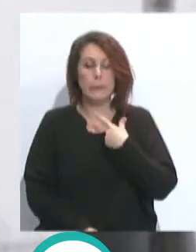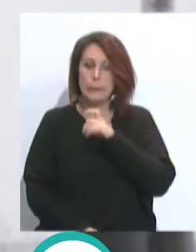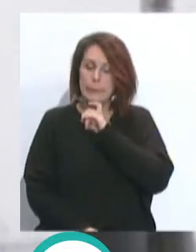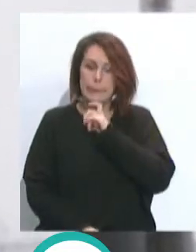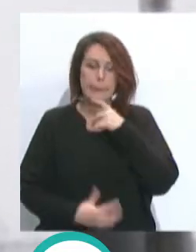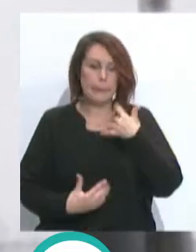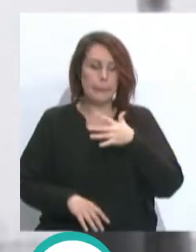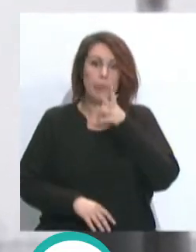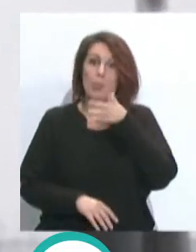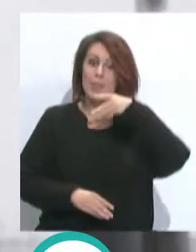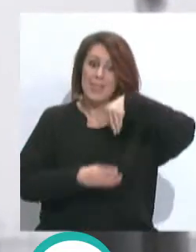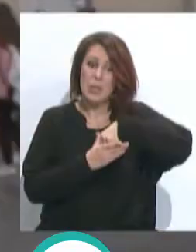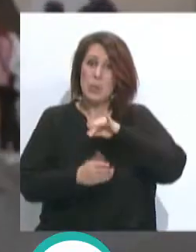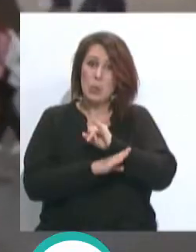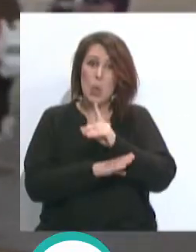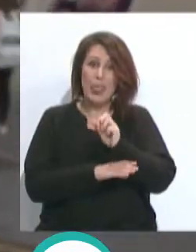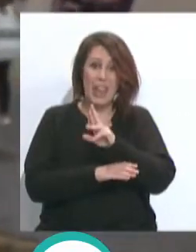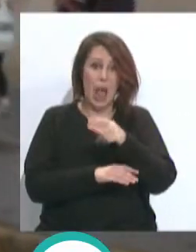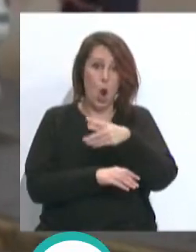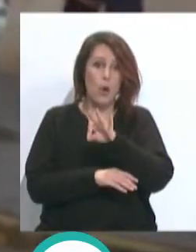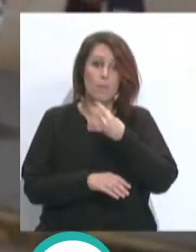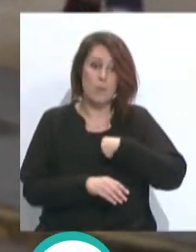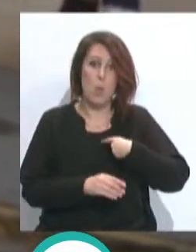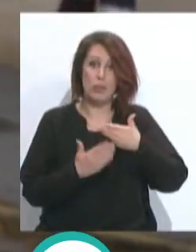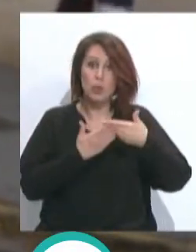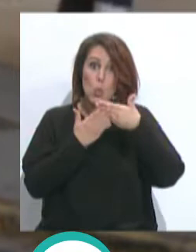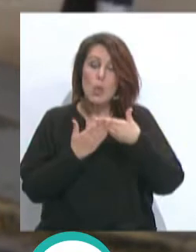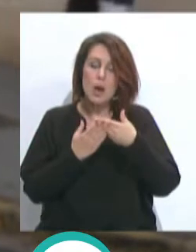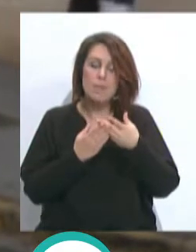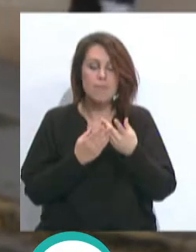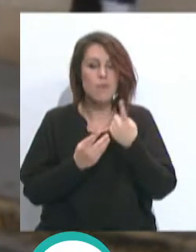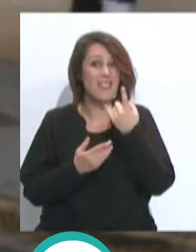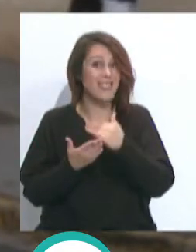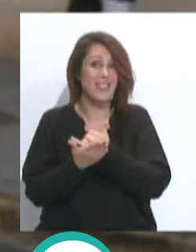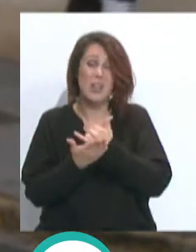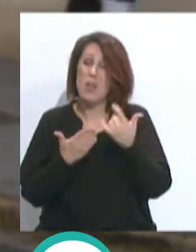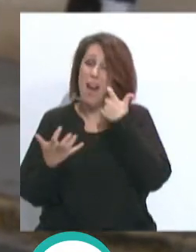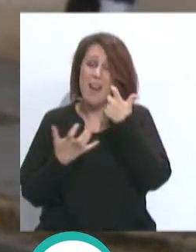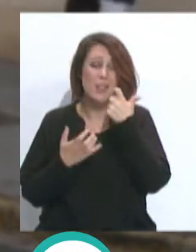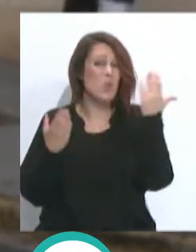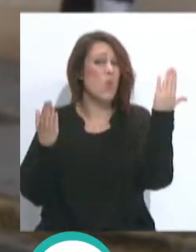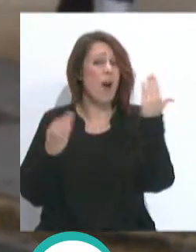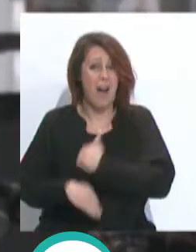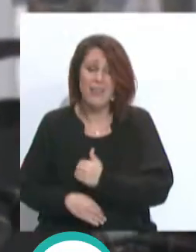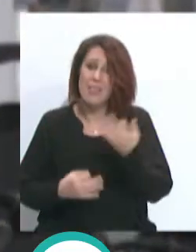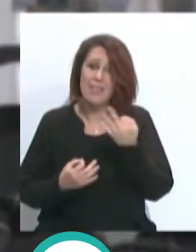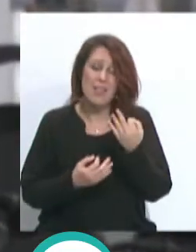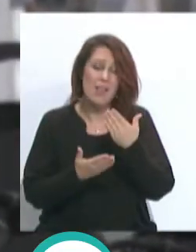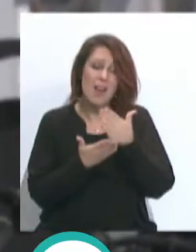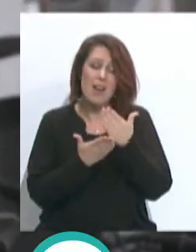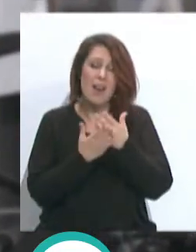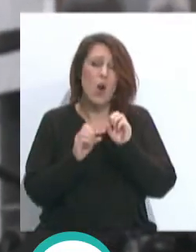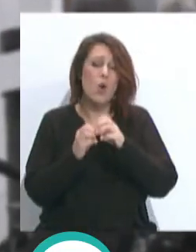dificultades, ya que en el Instituto Drago de Cádiz, donde estudia, no se imparte una de las asignaturas de arte que debería cursar